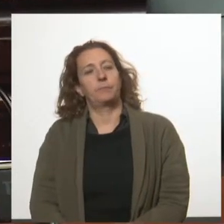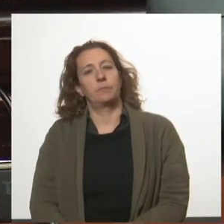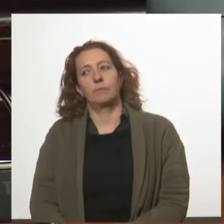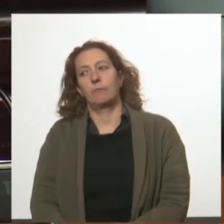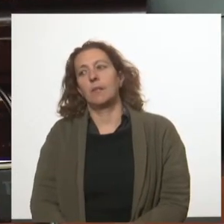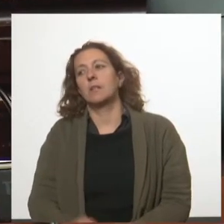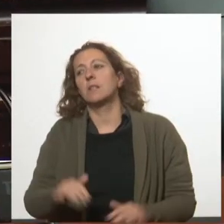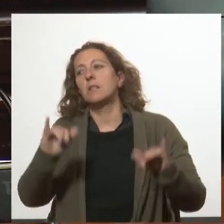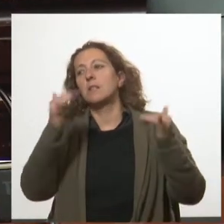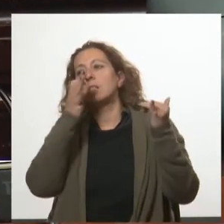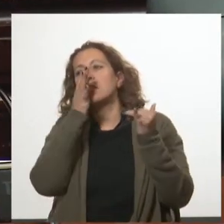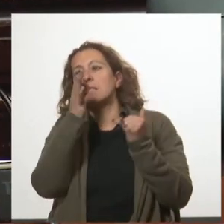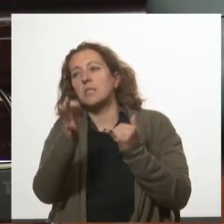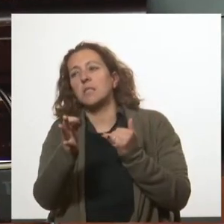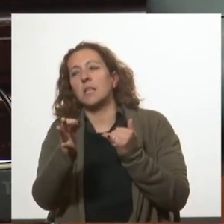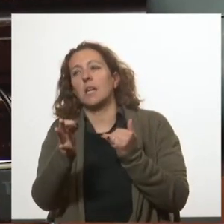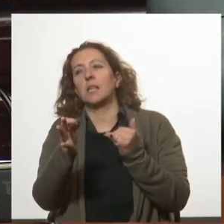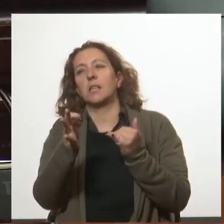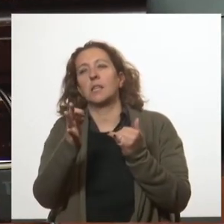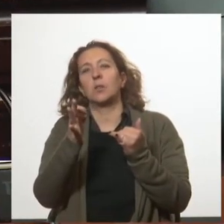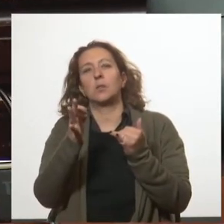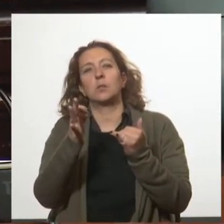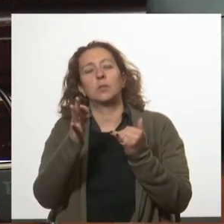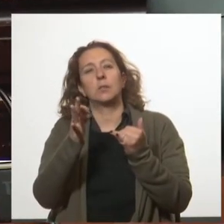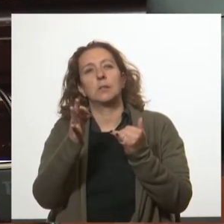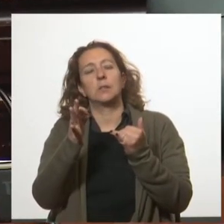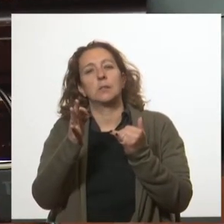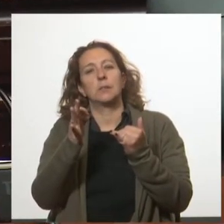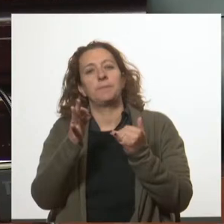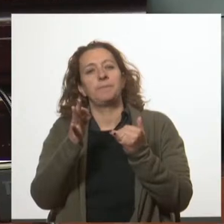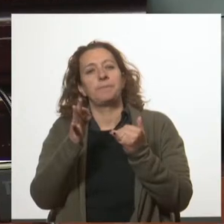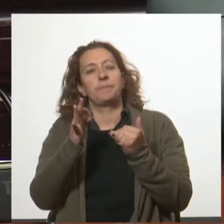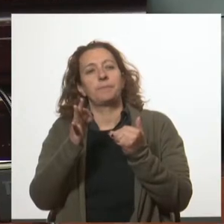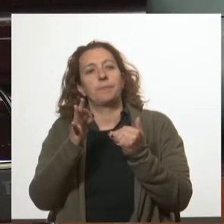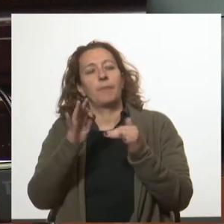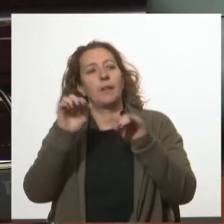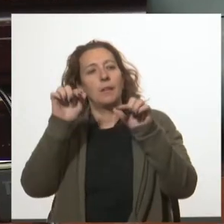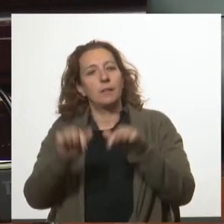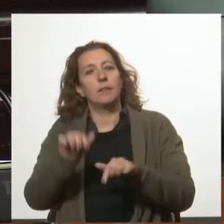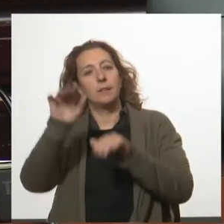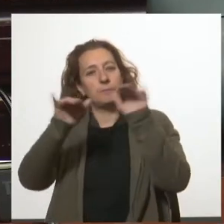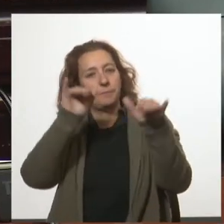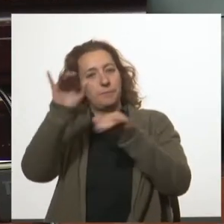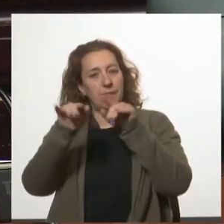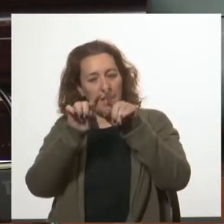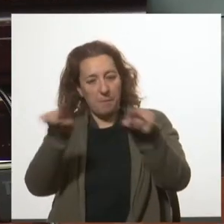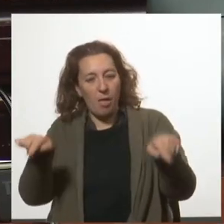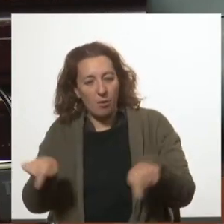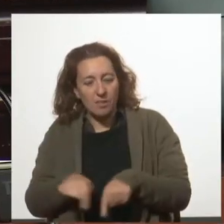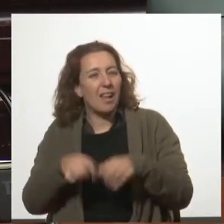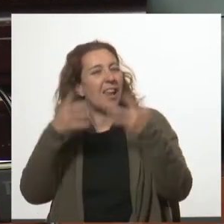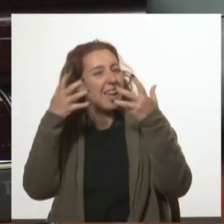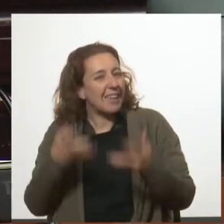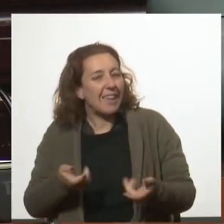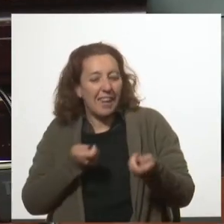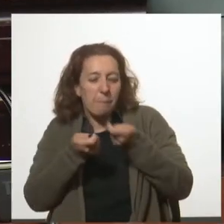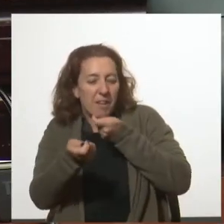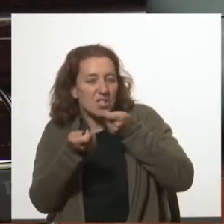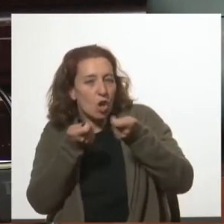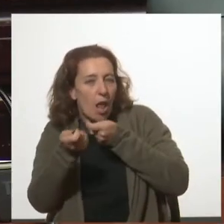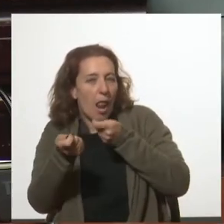se ha dicho se ha dicho a los medios que esté llamado a sala busca presionar a la justicia